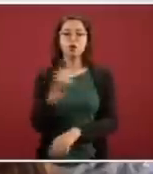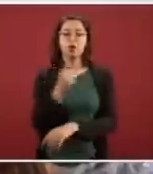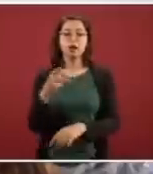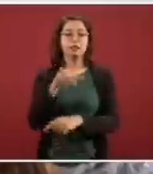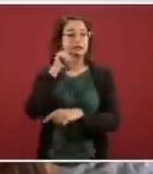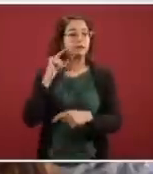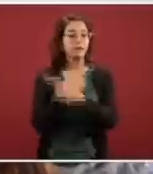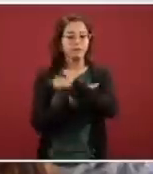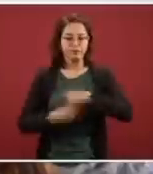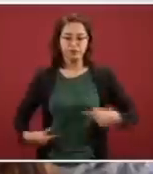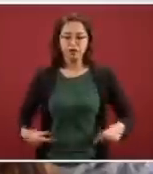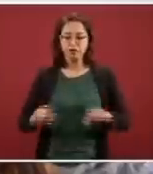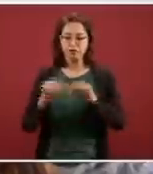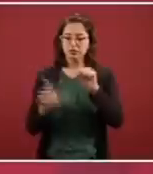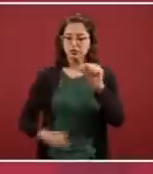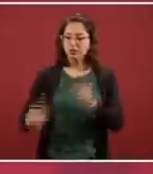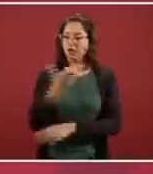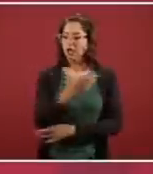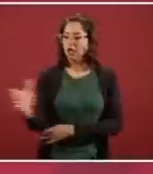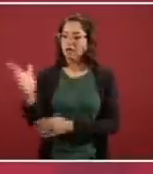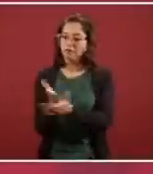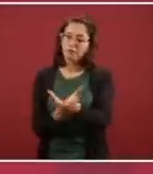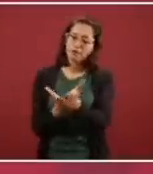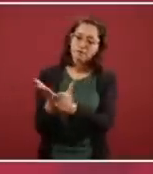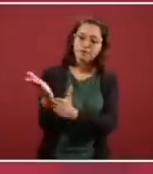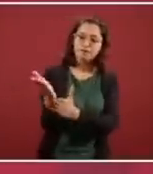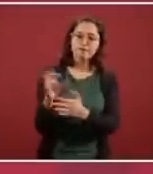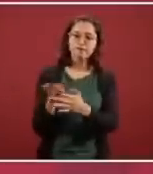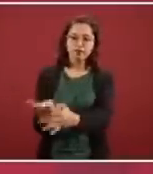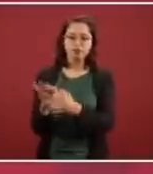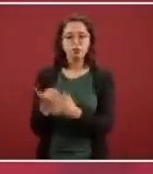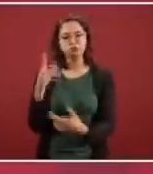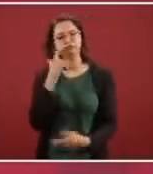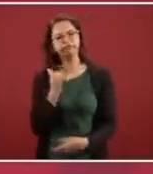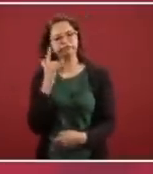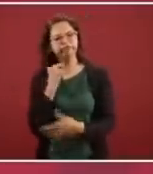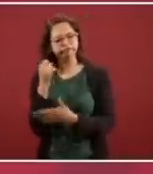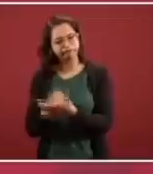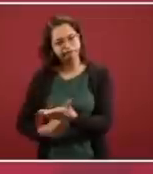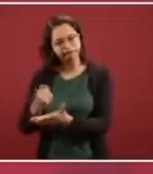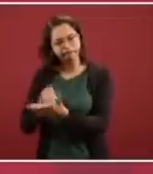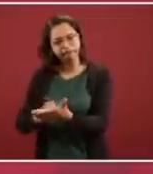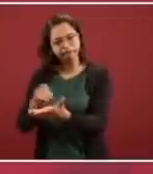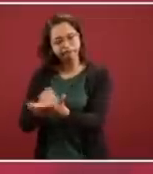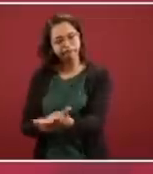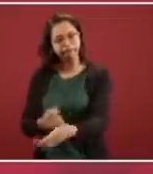lealtad a los campesinos, por su lucha